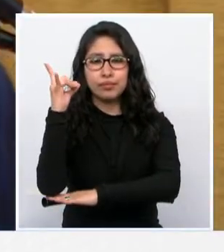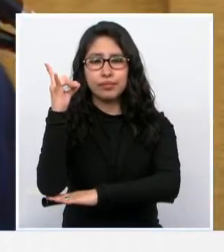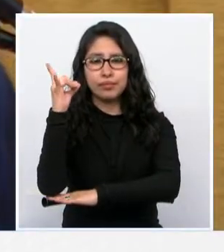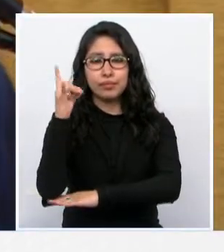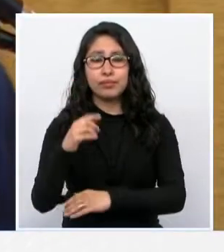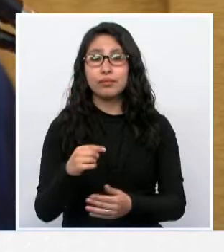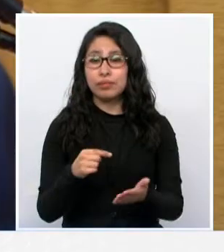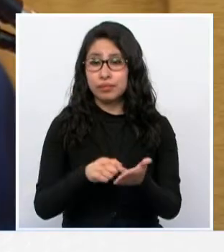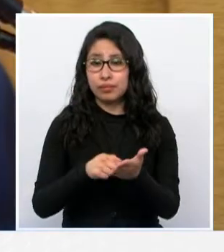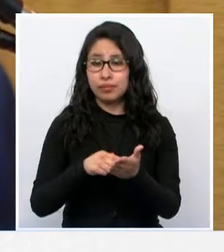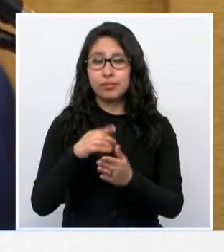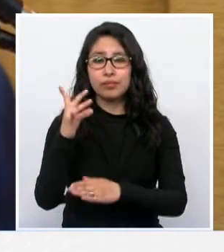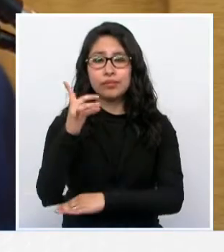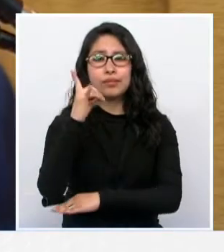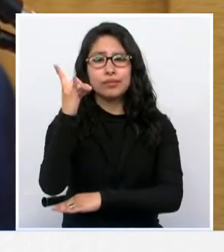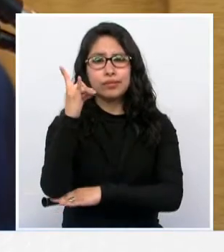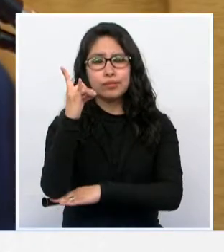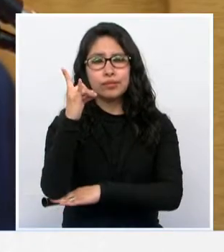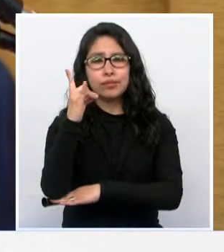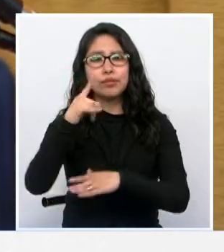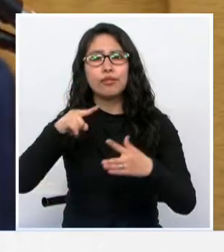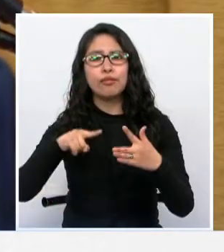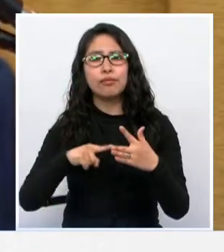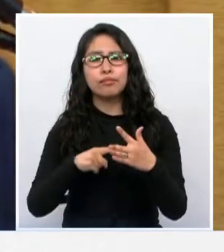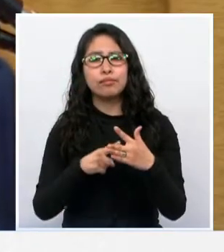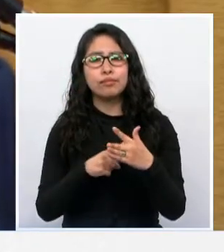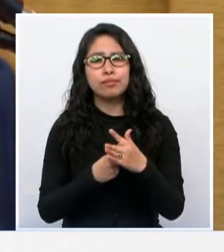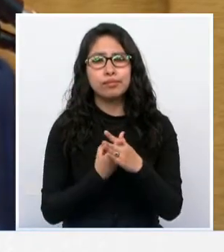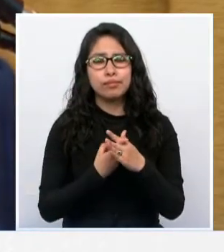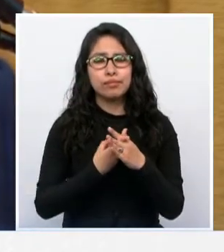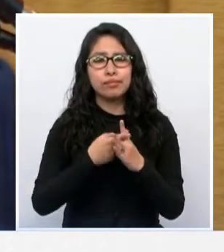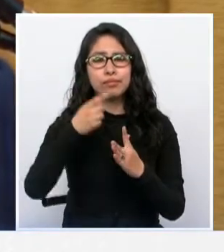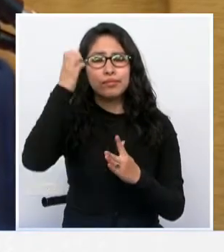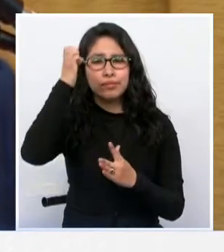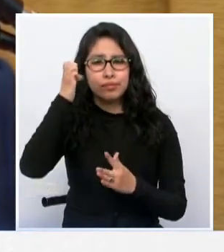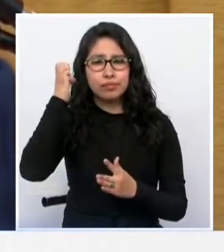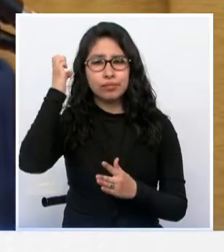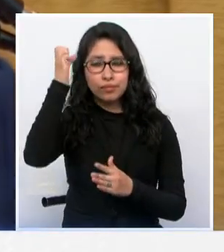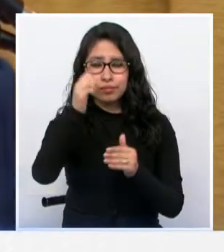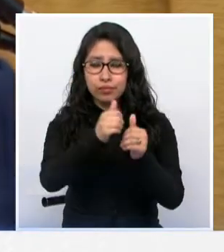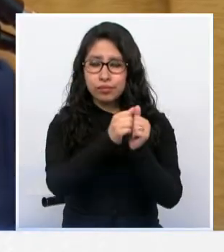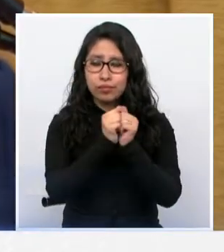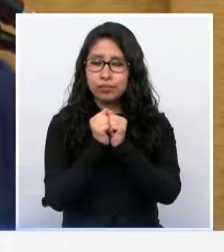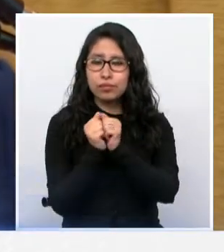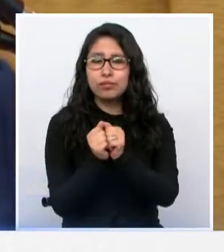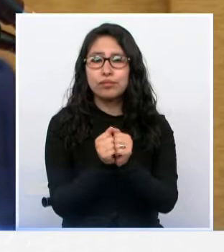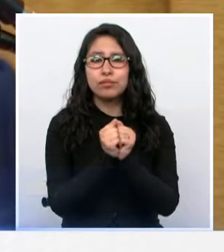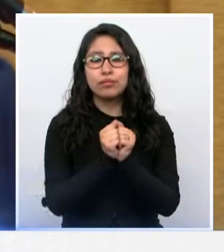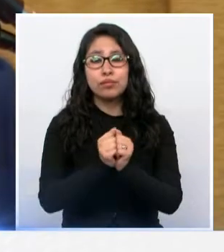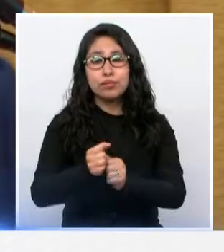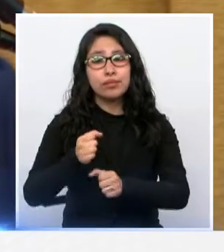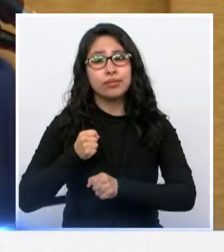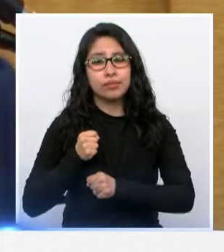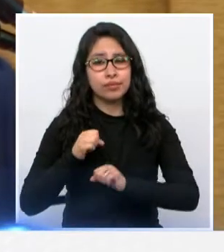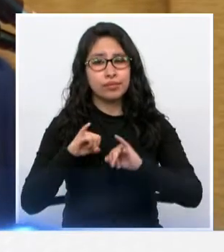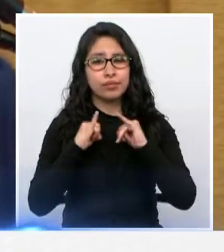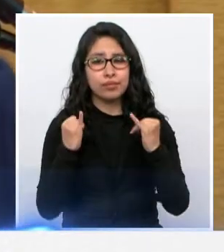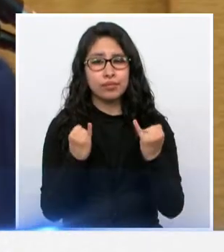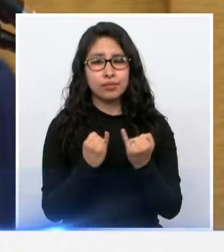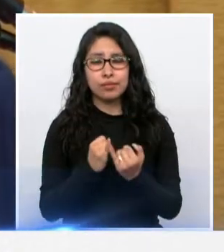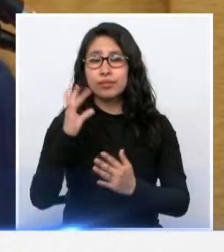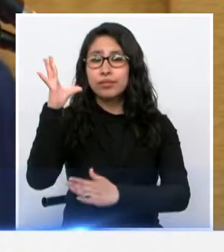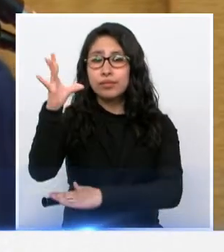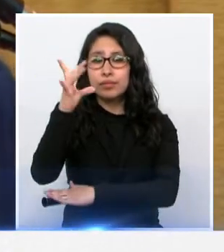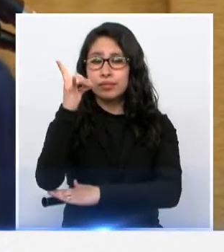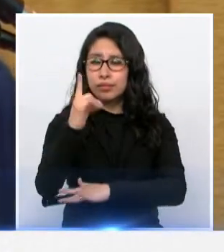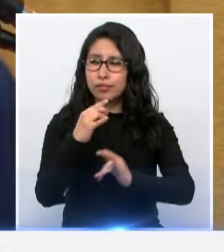Bolivia nace como Estado desde sus Fuerzas Armadas y Bolivia, en la